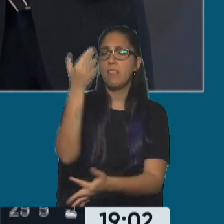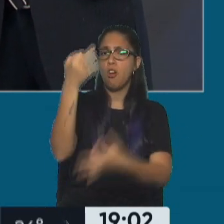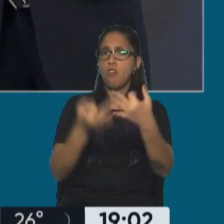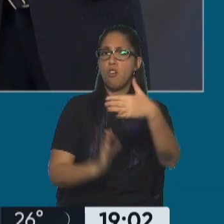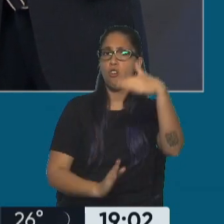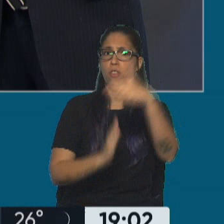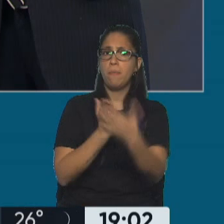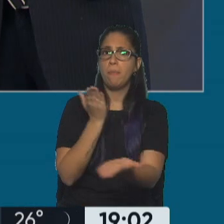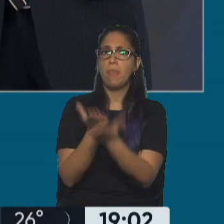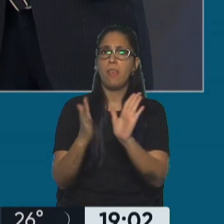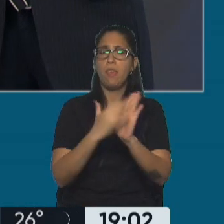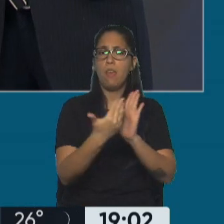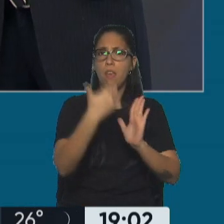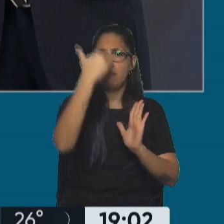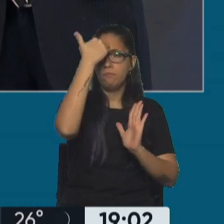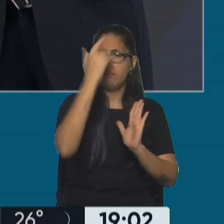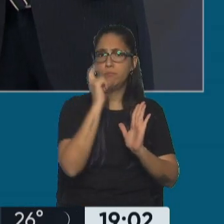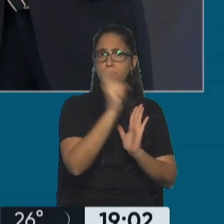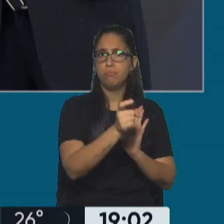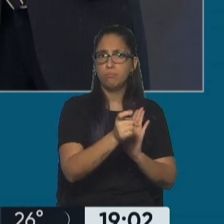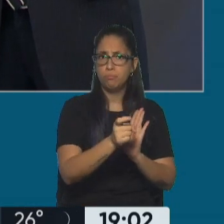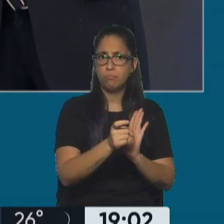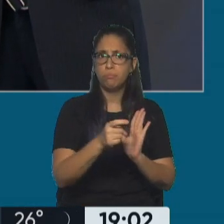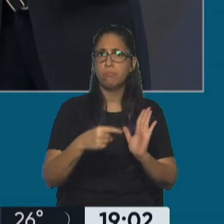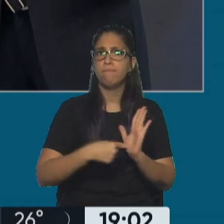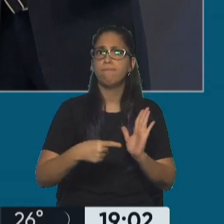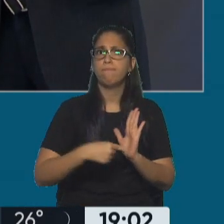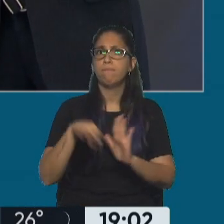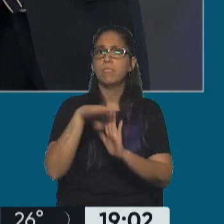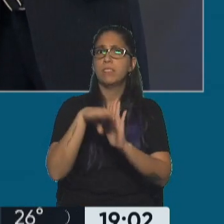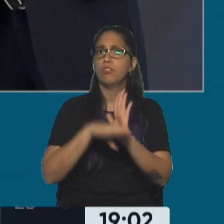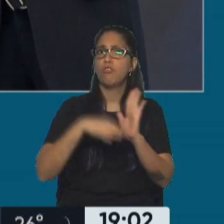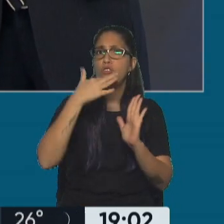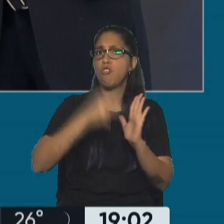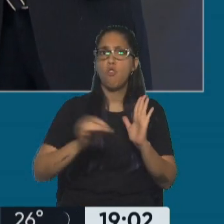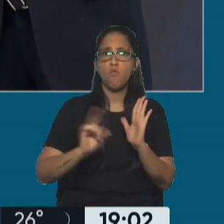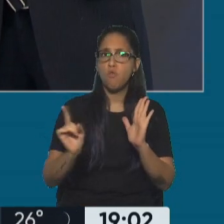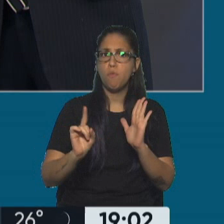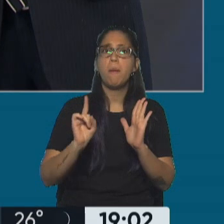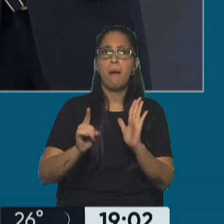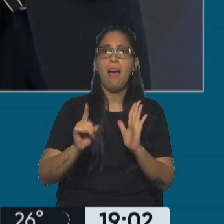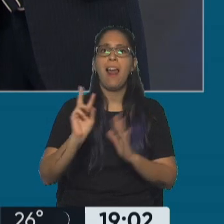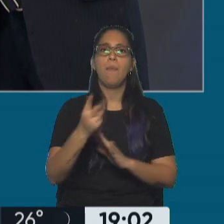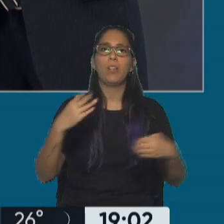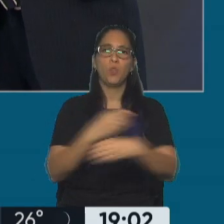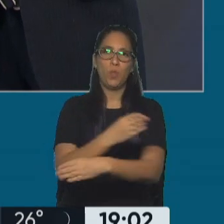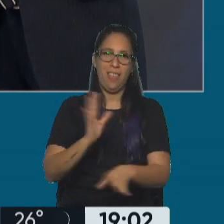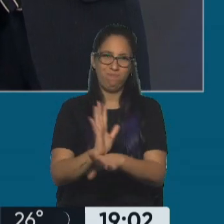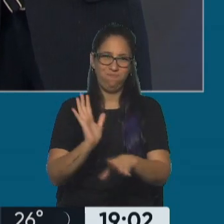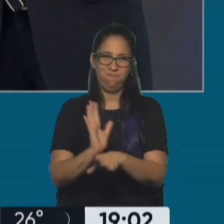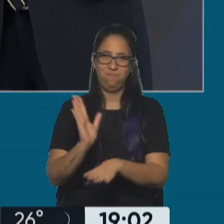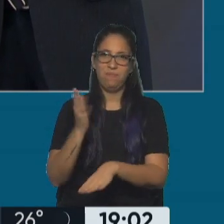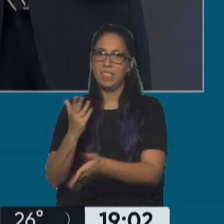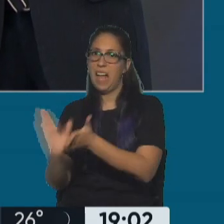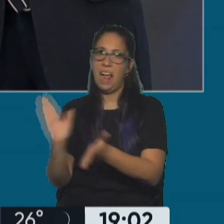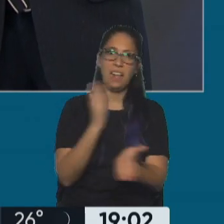de inconstitucionalidad por considerar que no se cumplen los requisitos para llevar adelante la muerte cruzada. Es decir, que por un lado